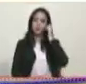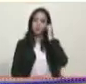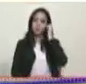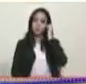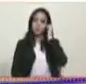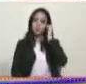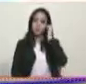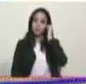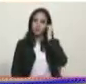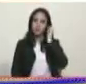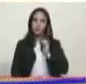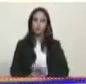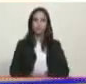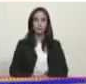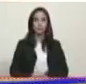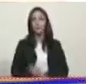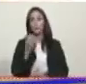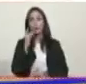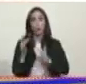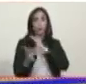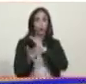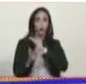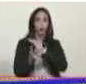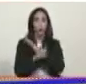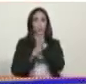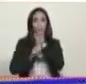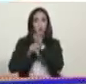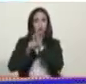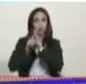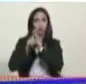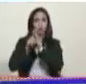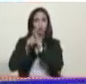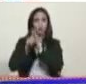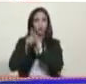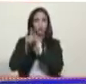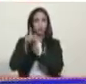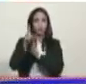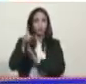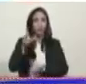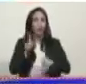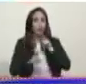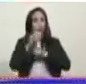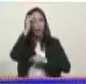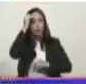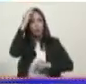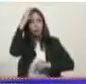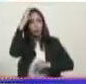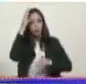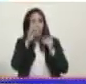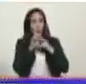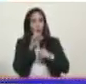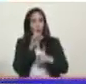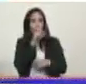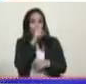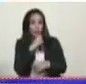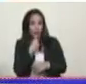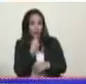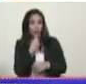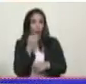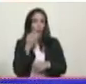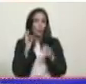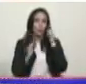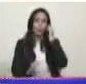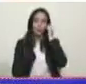De la tecnología espacial, pudiera ser. Hay secretos, conocimientos complejos.